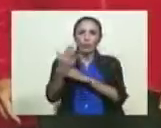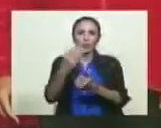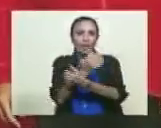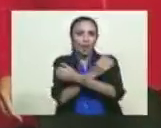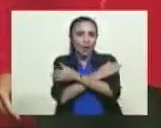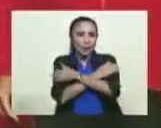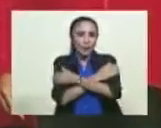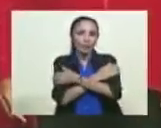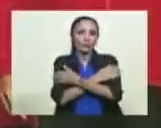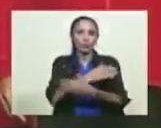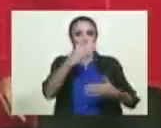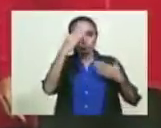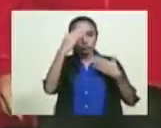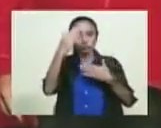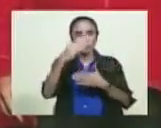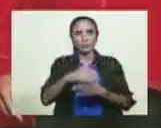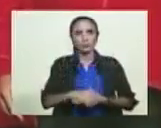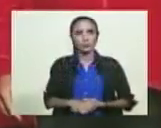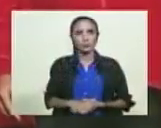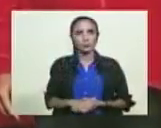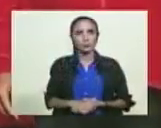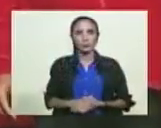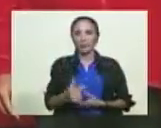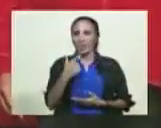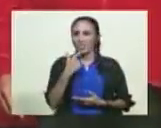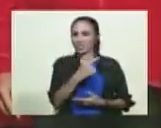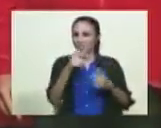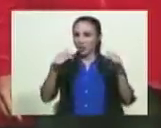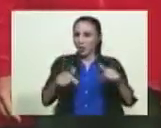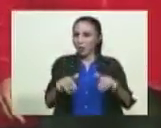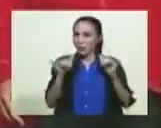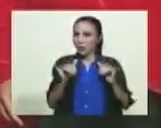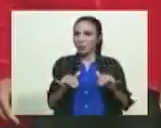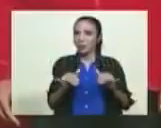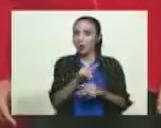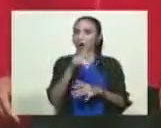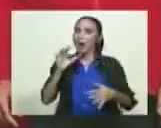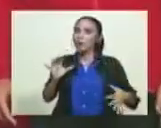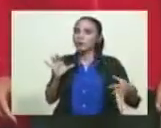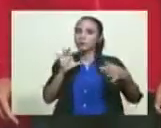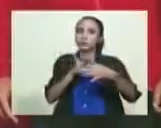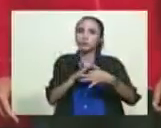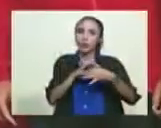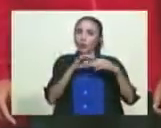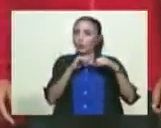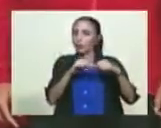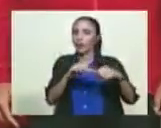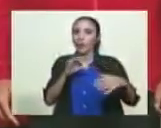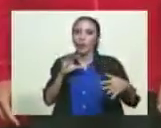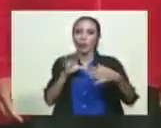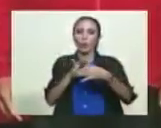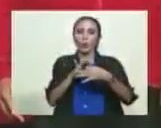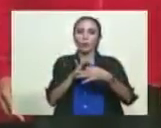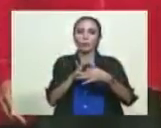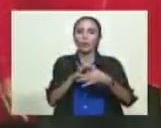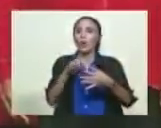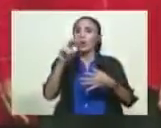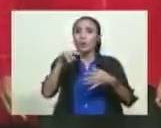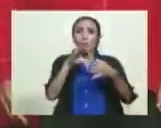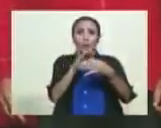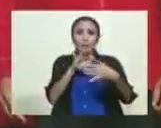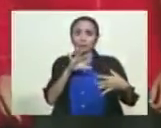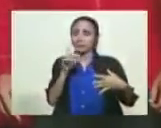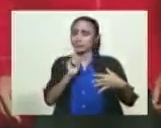abrazo. Y decirles que tenemos que ir unidos. La unión de